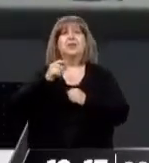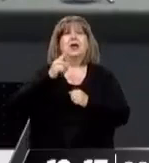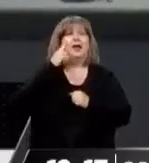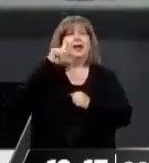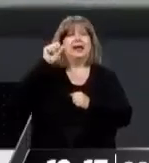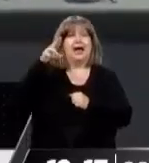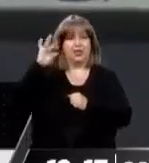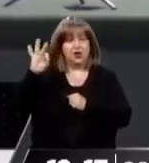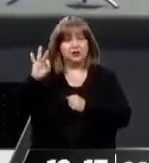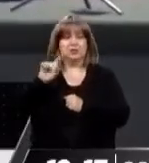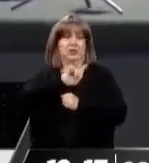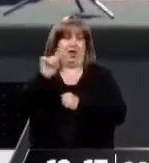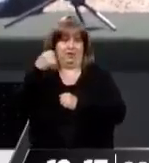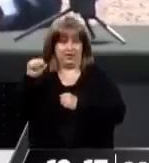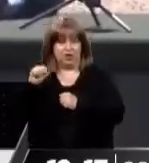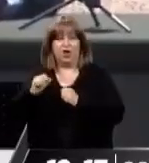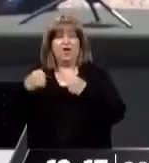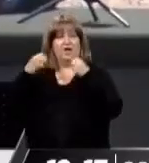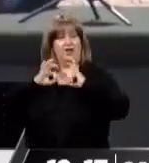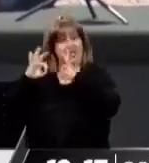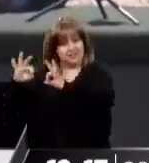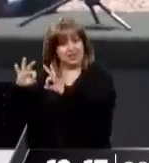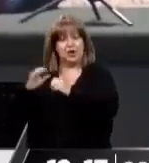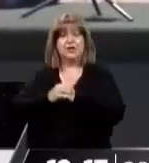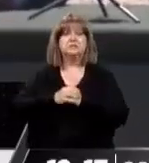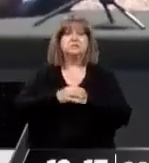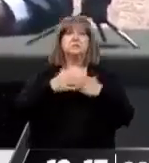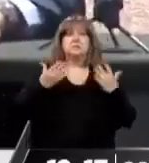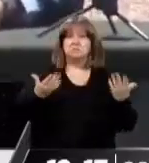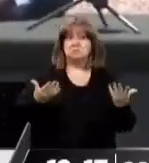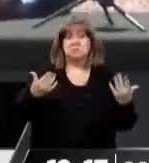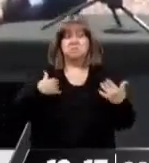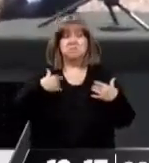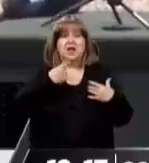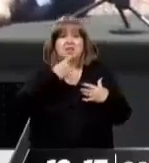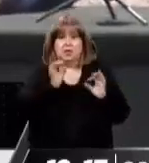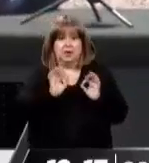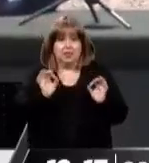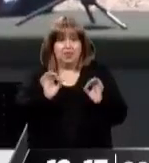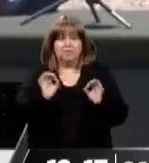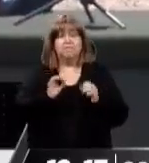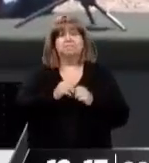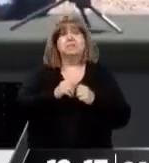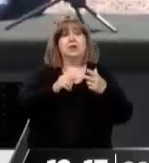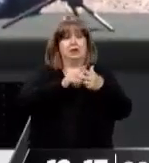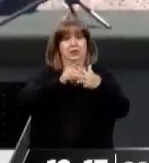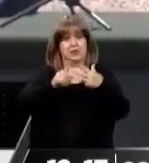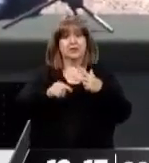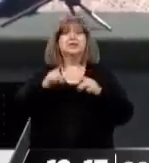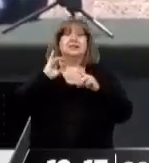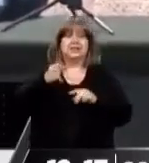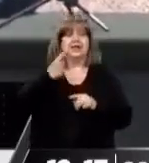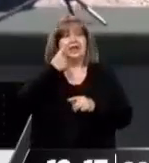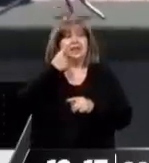uno lo adjudicó inmediatamente a eso. Uh-huh. Tampoco hubo expresiones, ni ningún tipo de pronunciamiento sobre la visita. Y sí estuvieron, como decíamos, los jefes